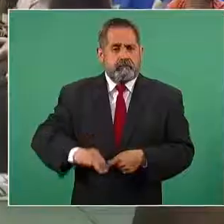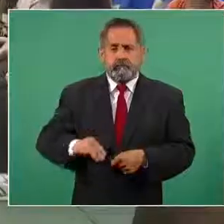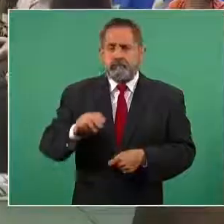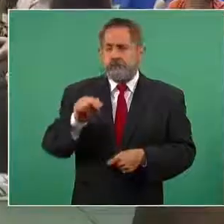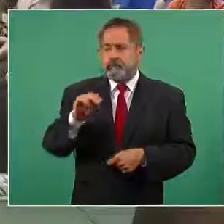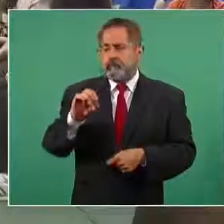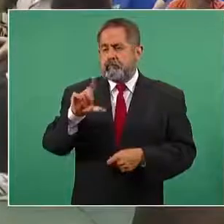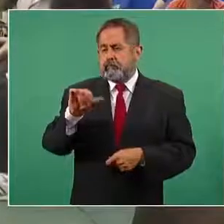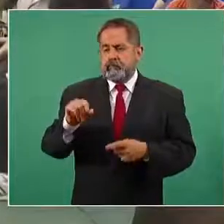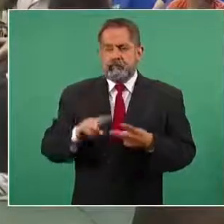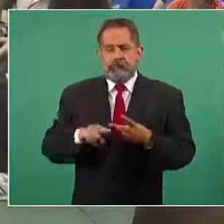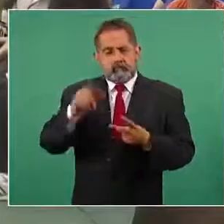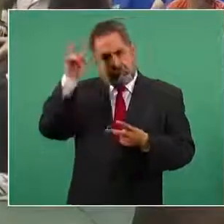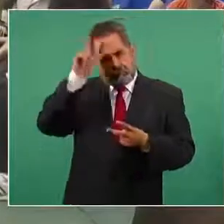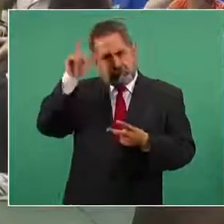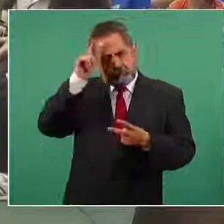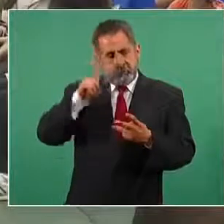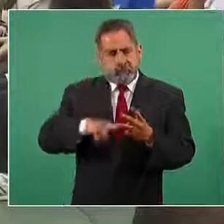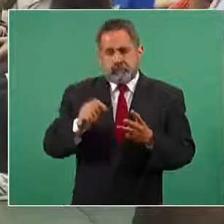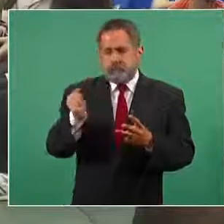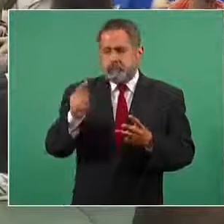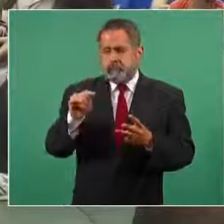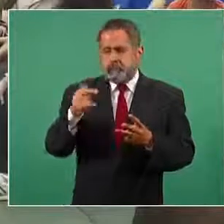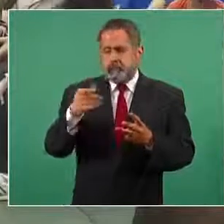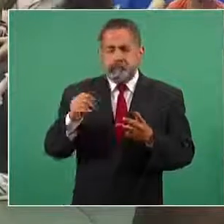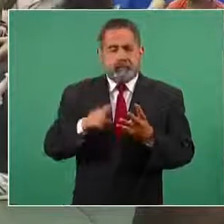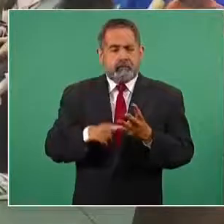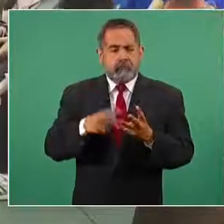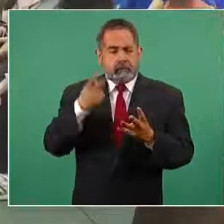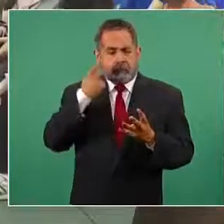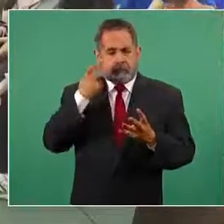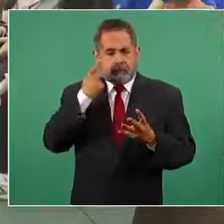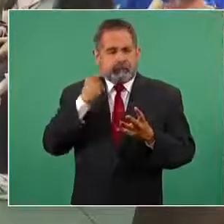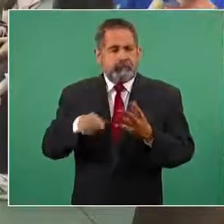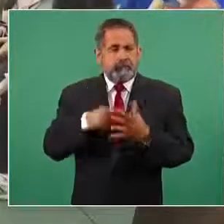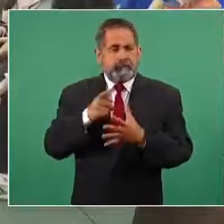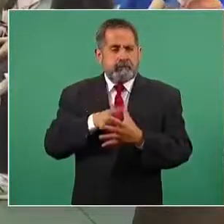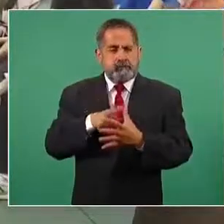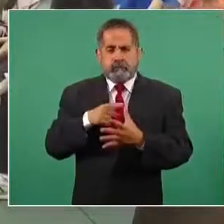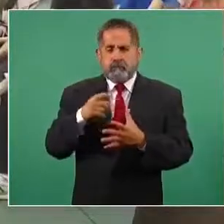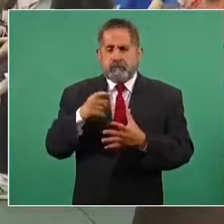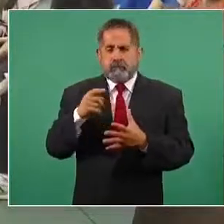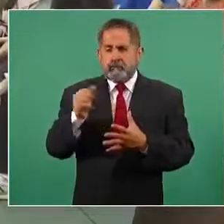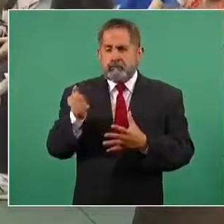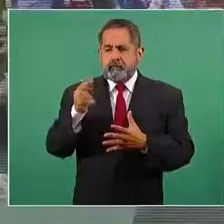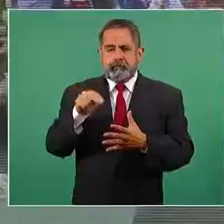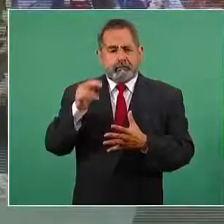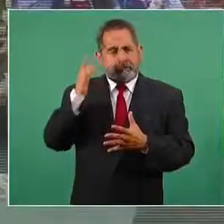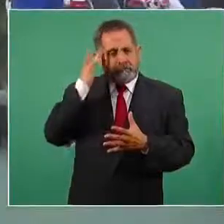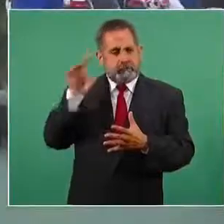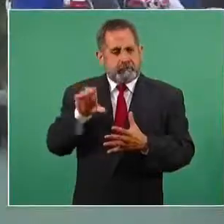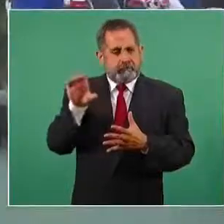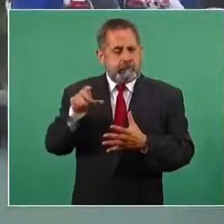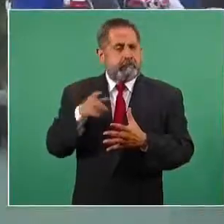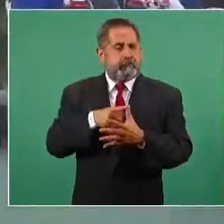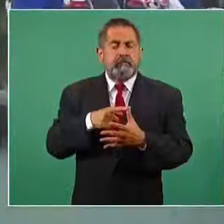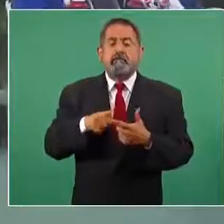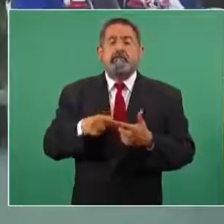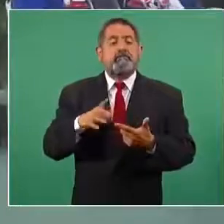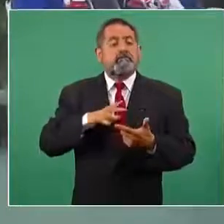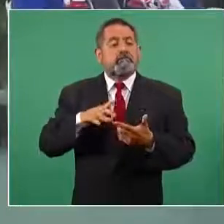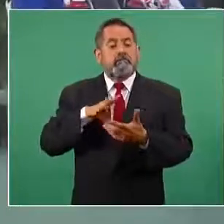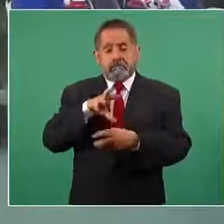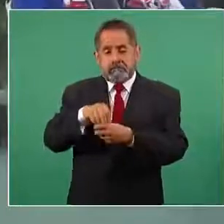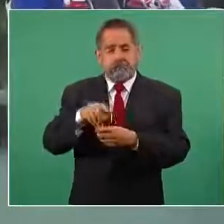Nicolás, Guadalupe, Santiago, San Pedro Garza García y Santa Catarina. Se encuentran